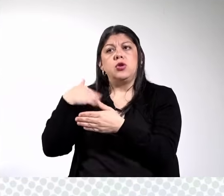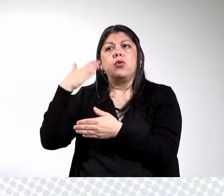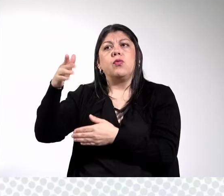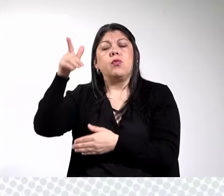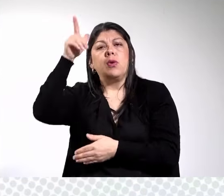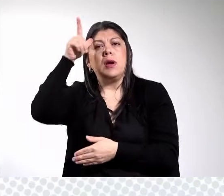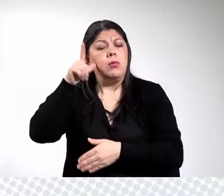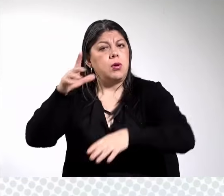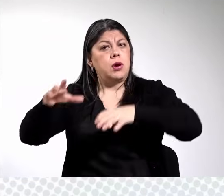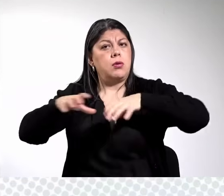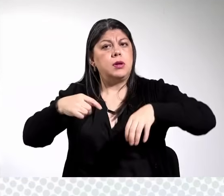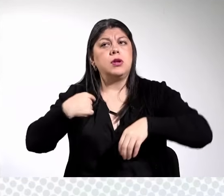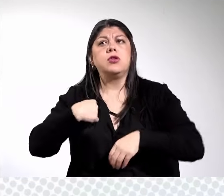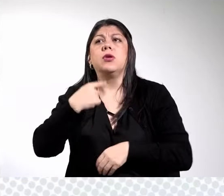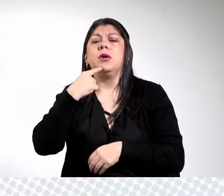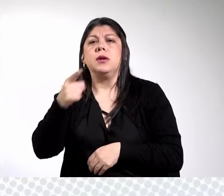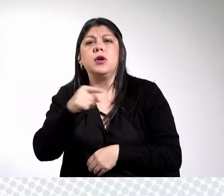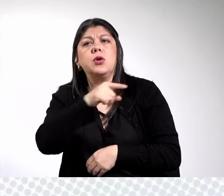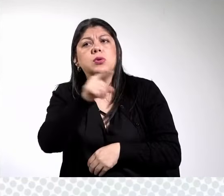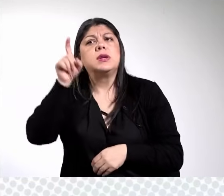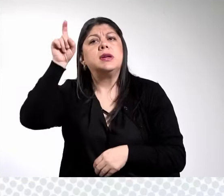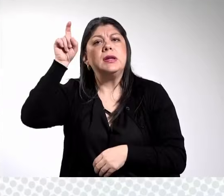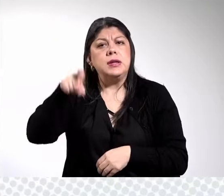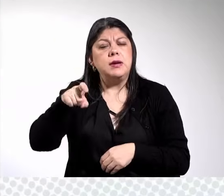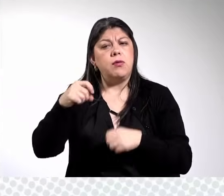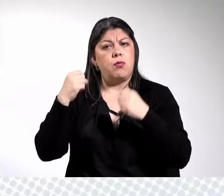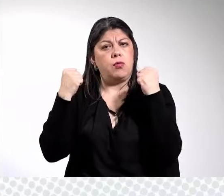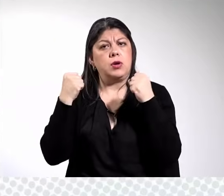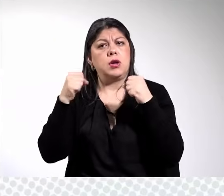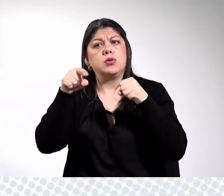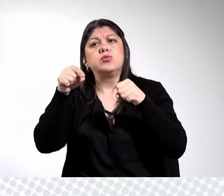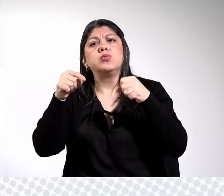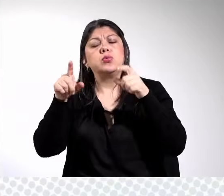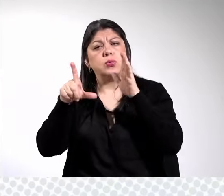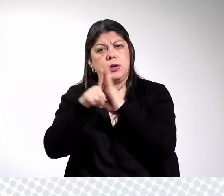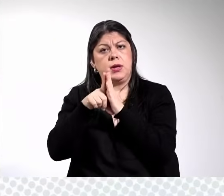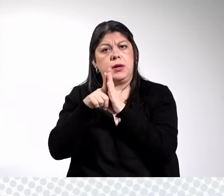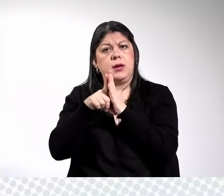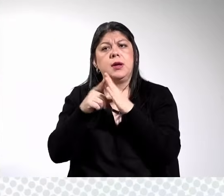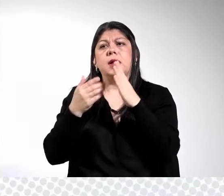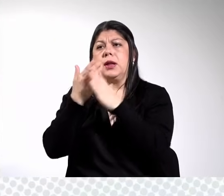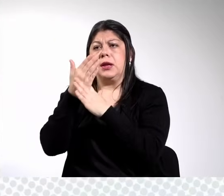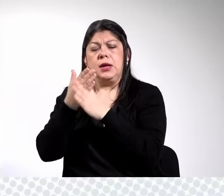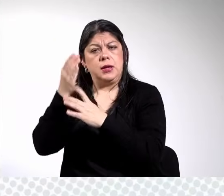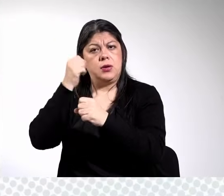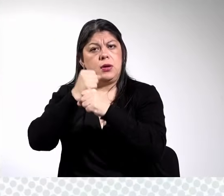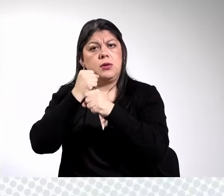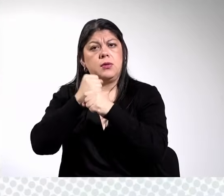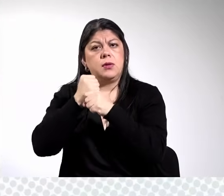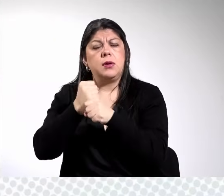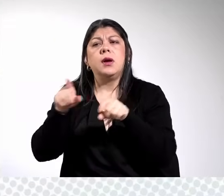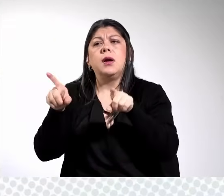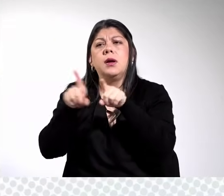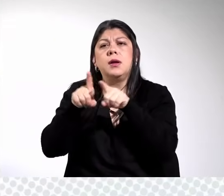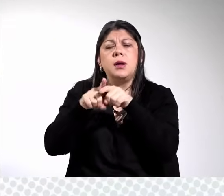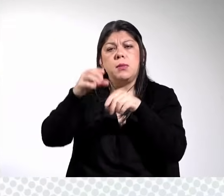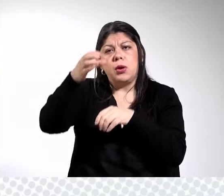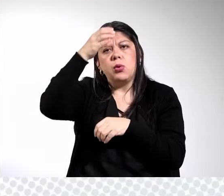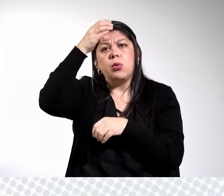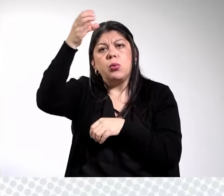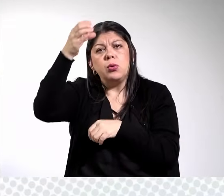en un evento, les dije, tienen que seguir fortaleciendo sus leyes de acceso al trabajo, también culturales